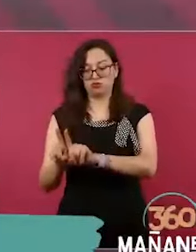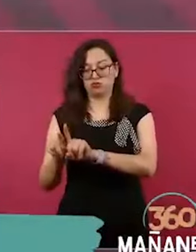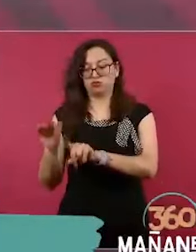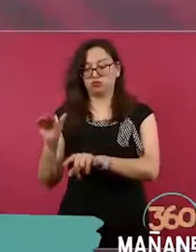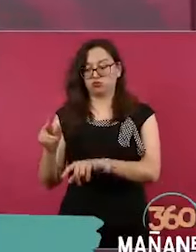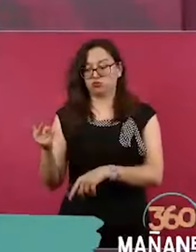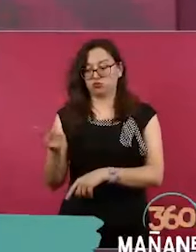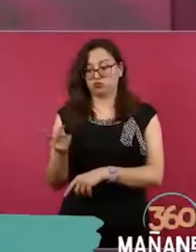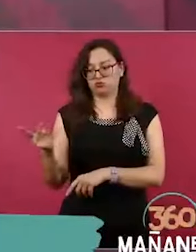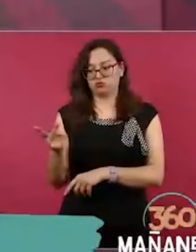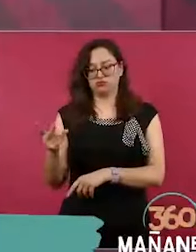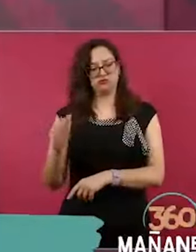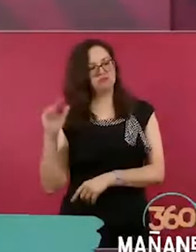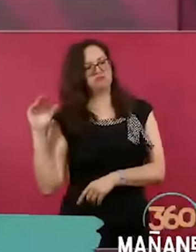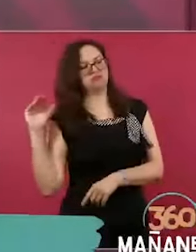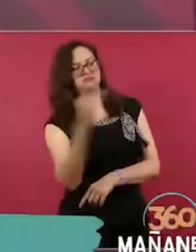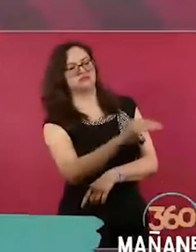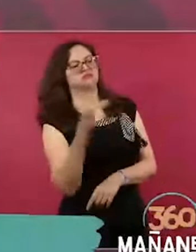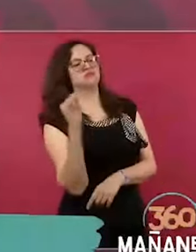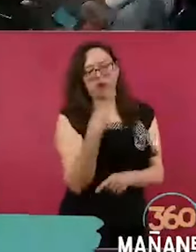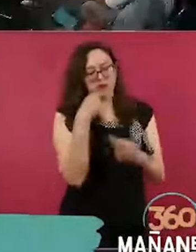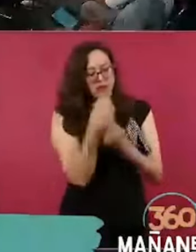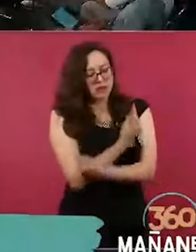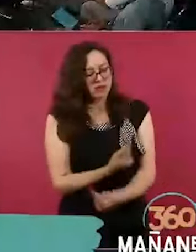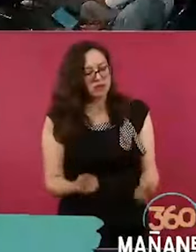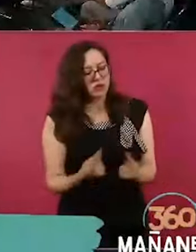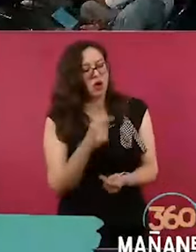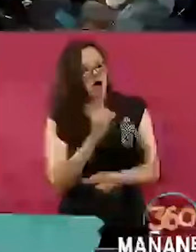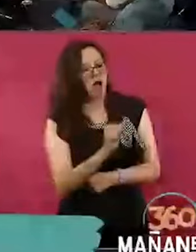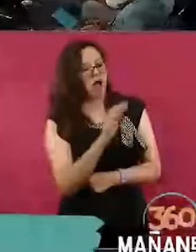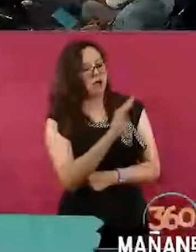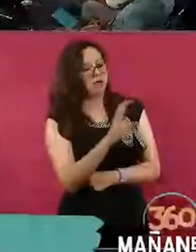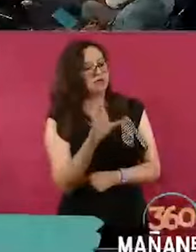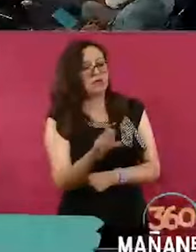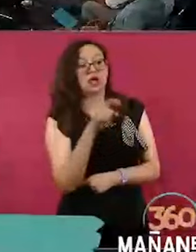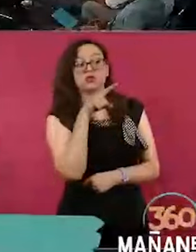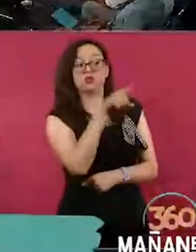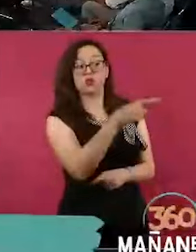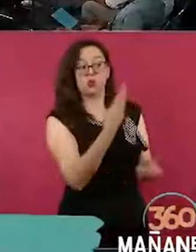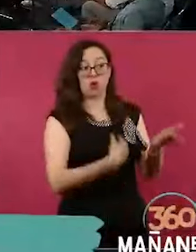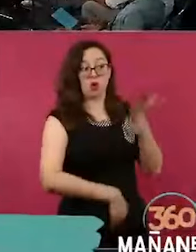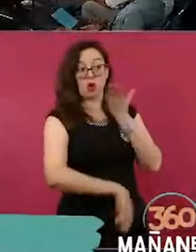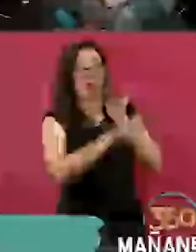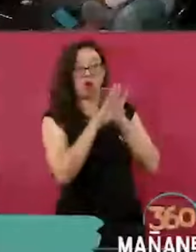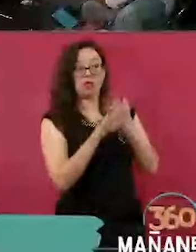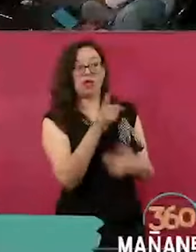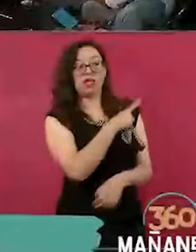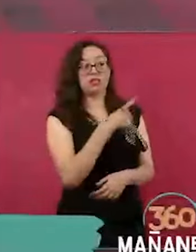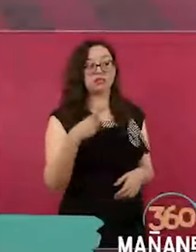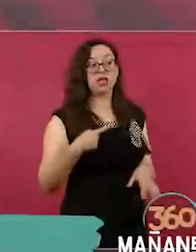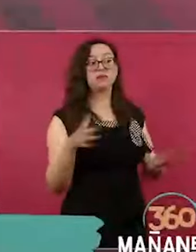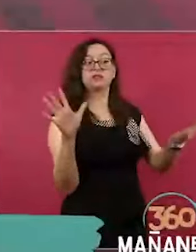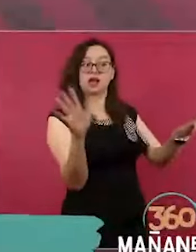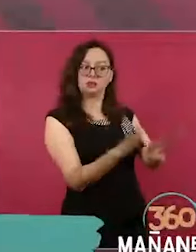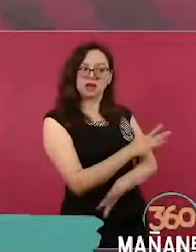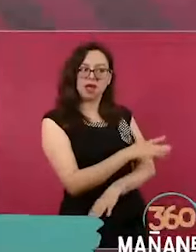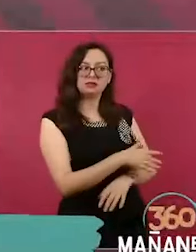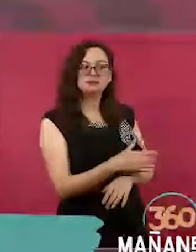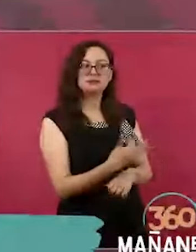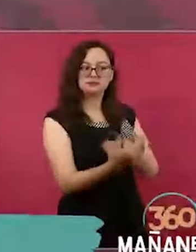resolución sobre la guardería ABC y no la modificó pero todos los demás